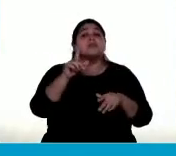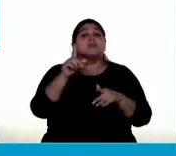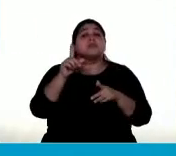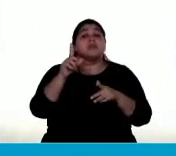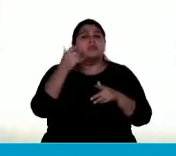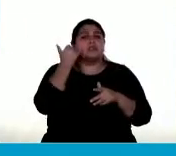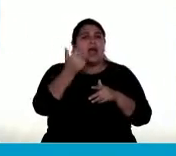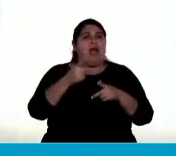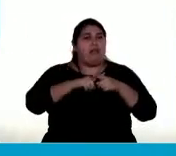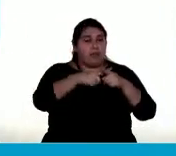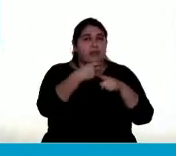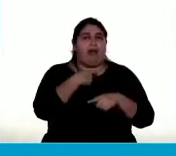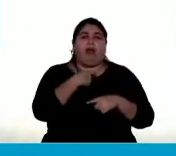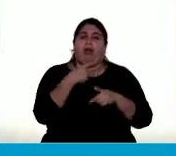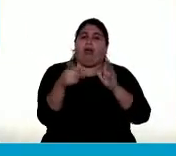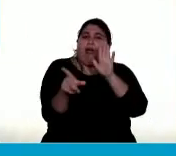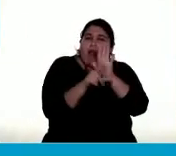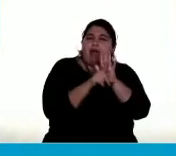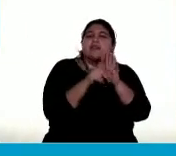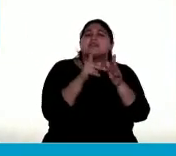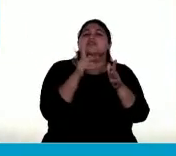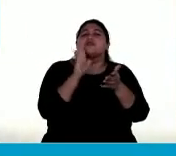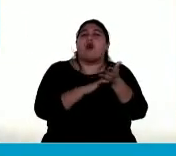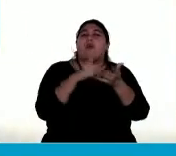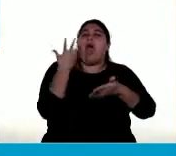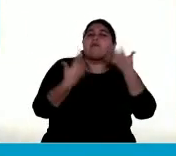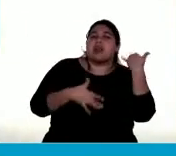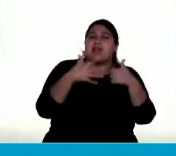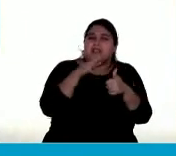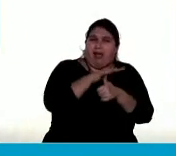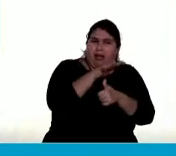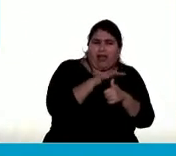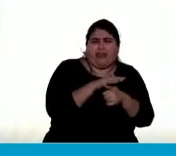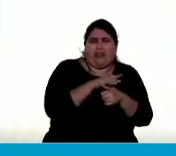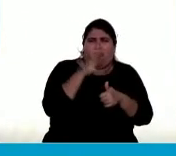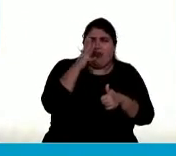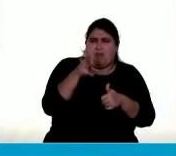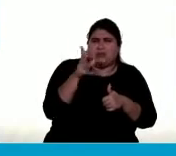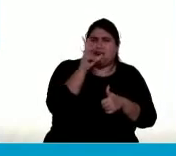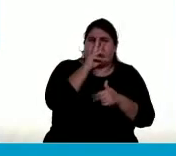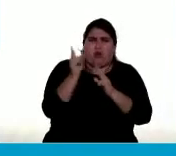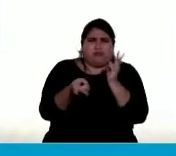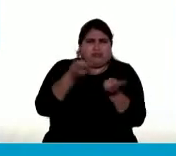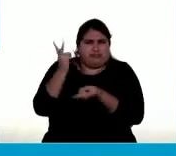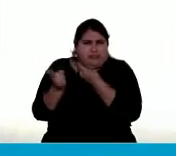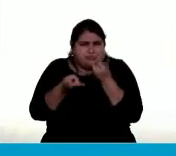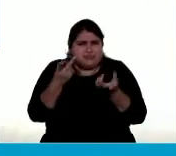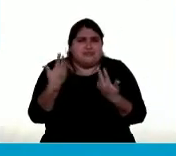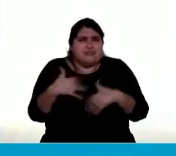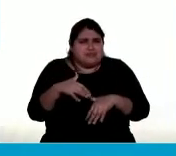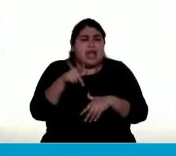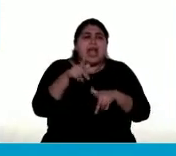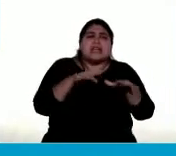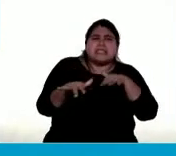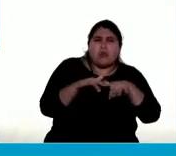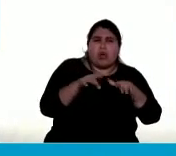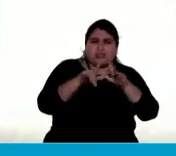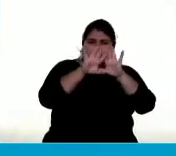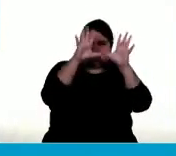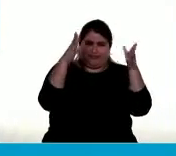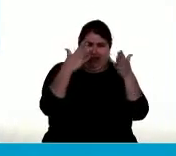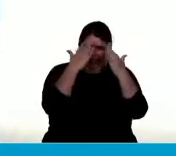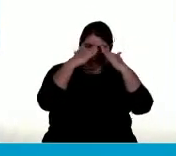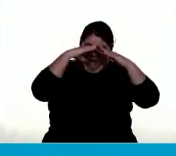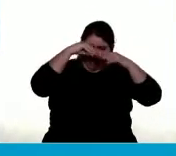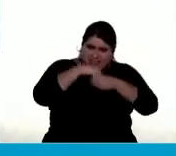poder discutir la ley de emergencia de género con la cantidad de femicidios. Y todos sabemos que en un marco de encierro se profundiza